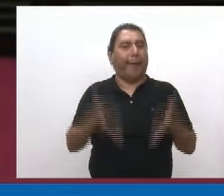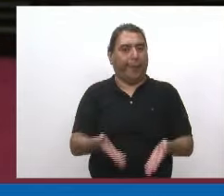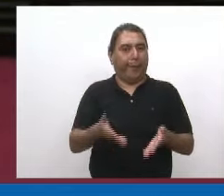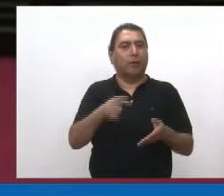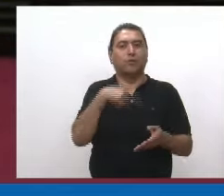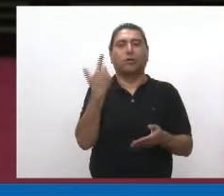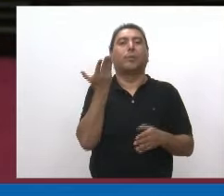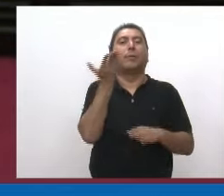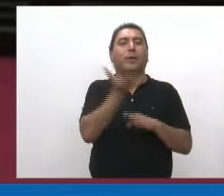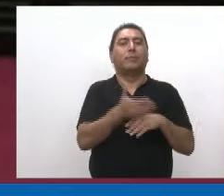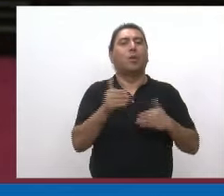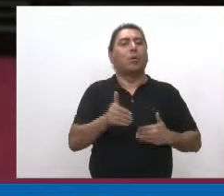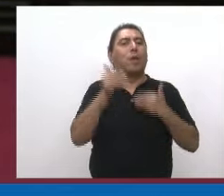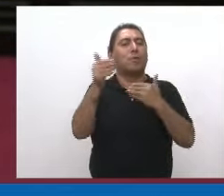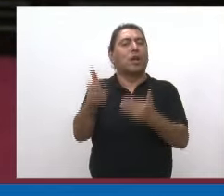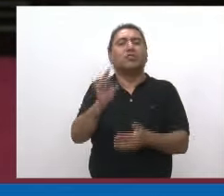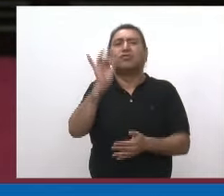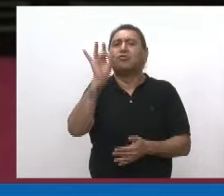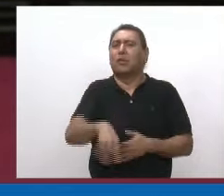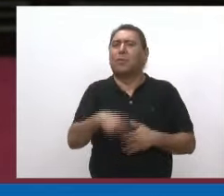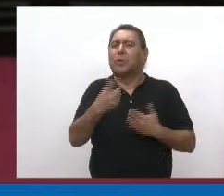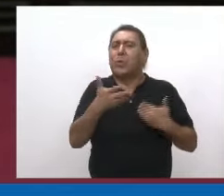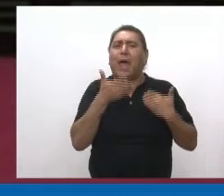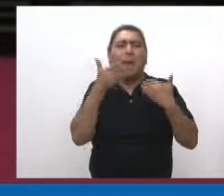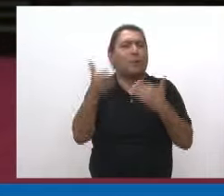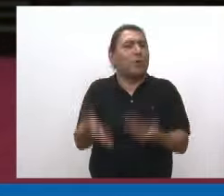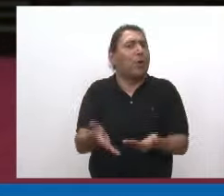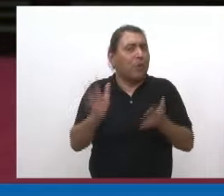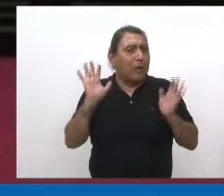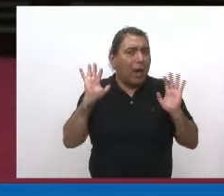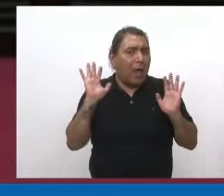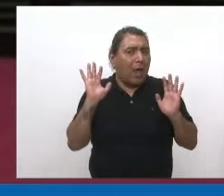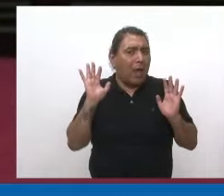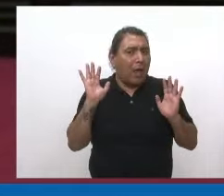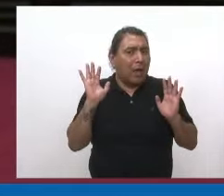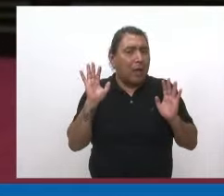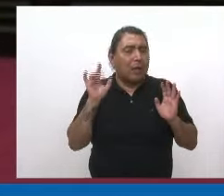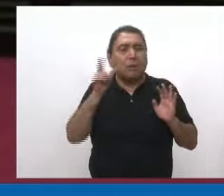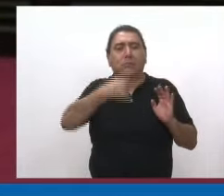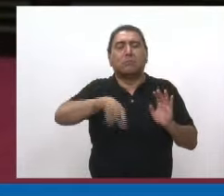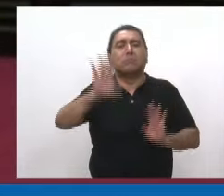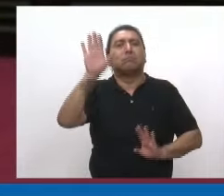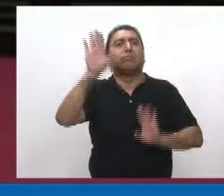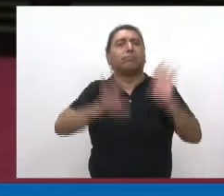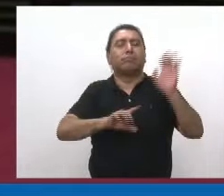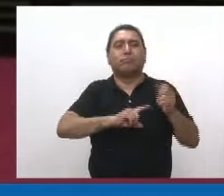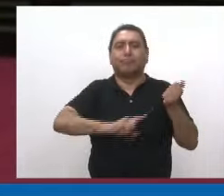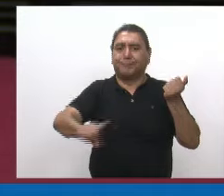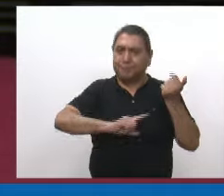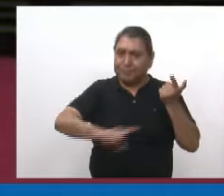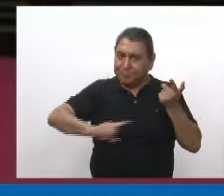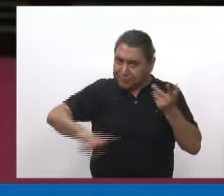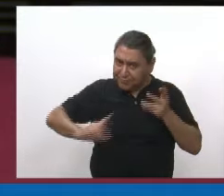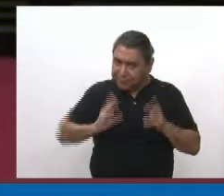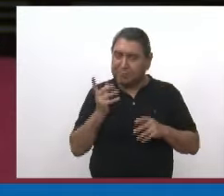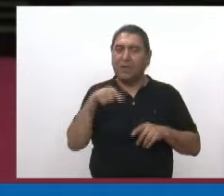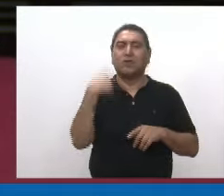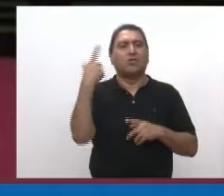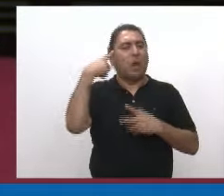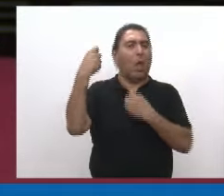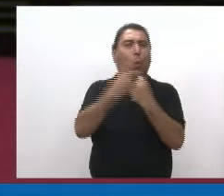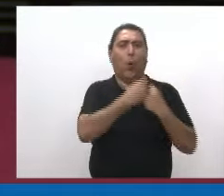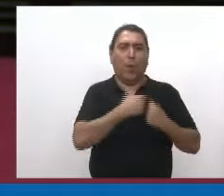prórroga, simplemente una prórroga, y no pudieron levantar la mano para que lleguemos a un consenso en todo el